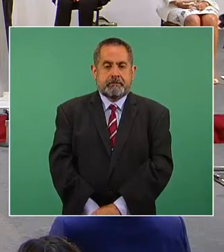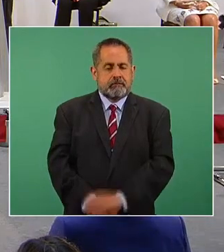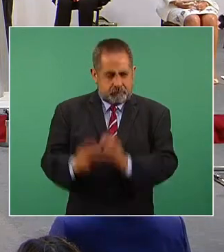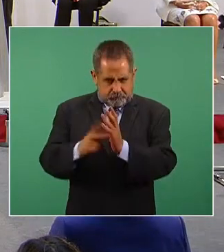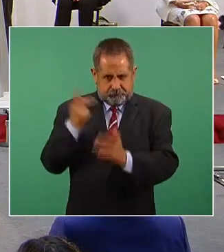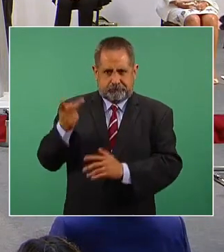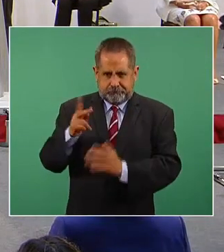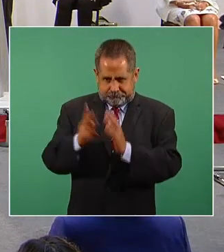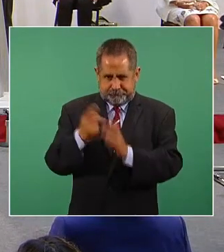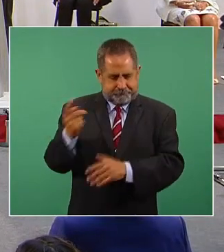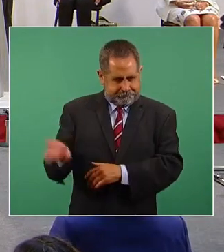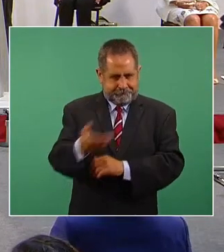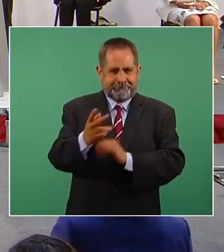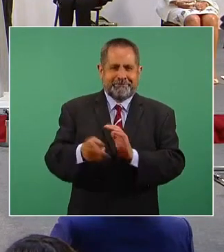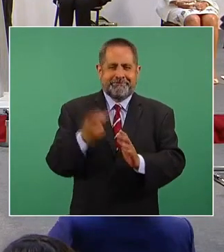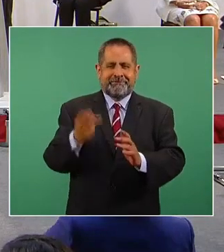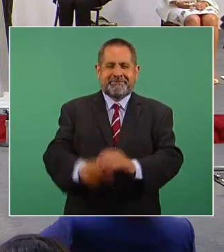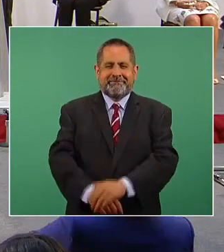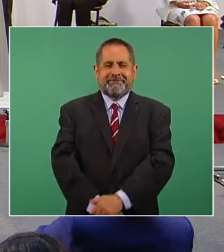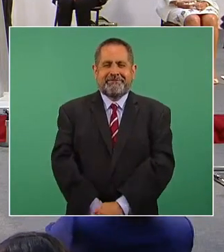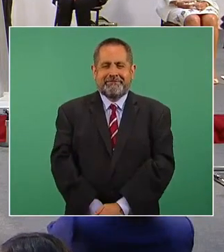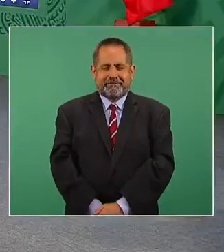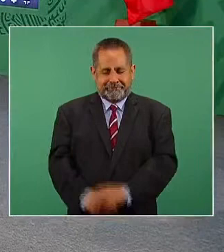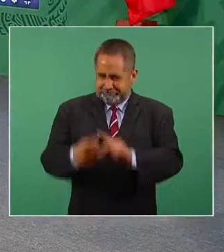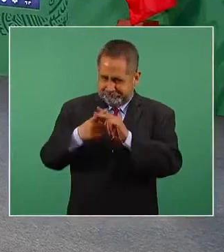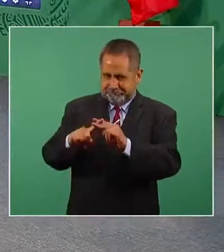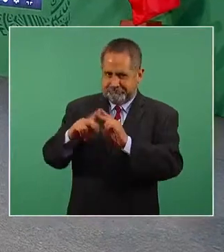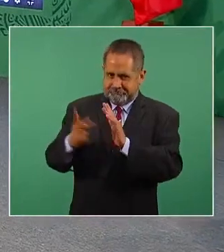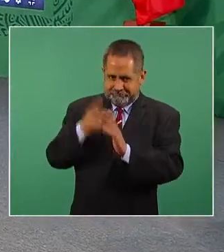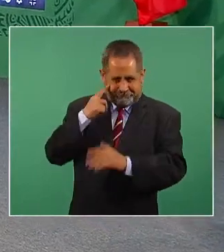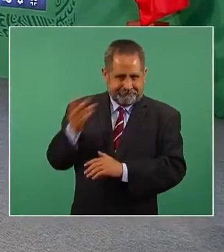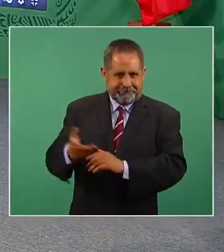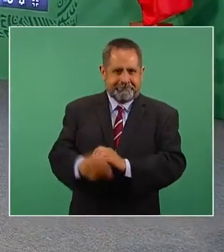Vuélvelo a poner al principio.